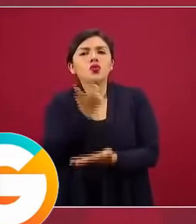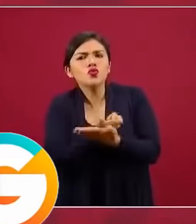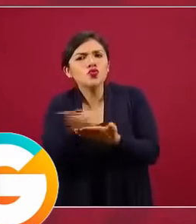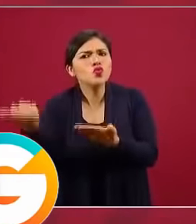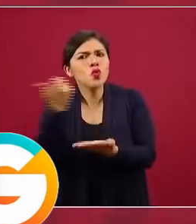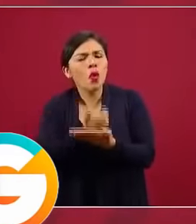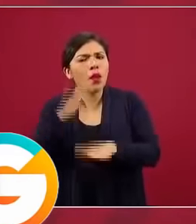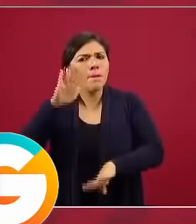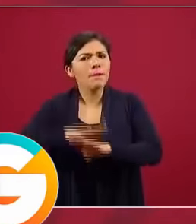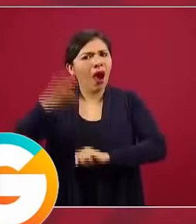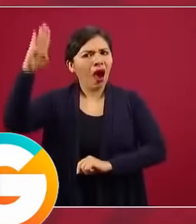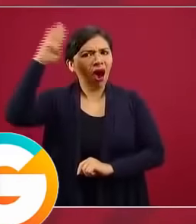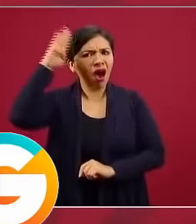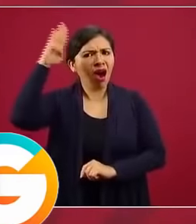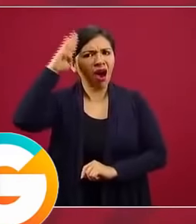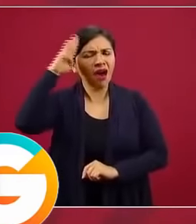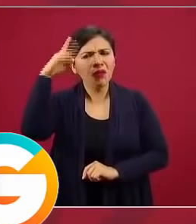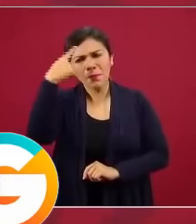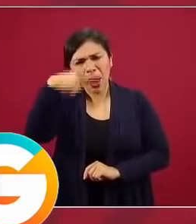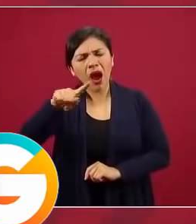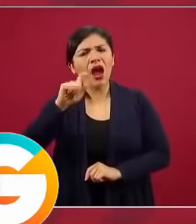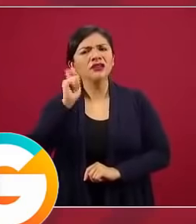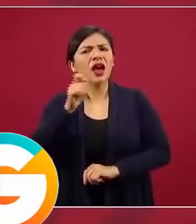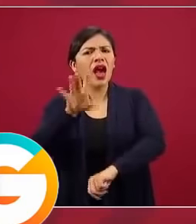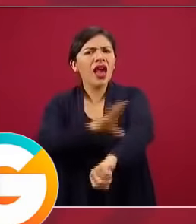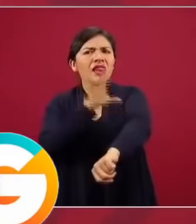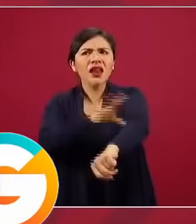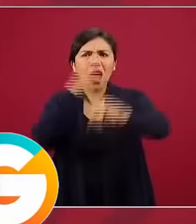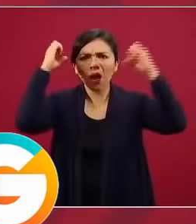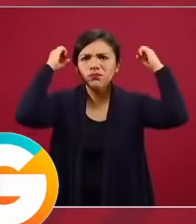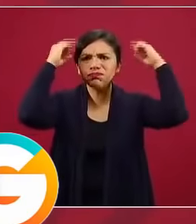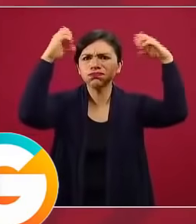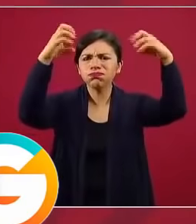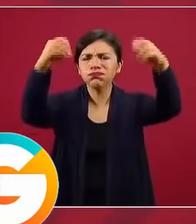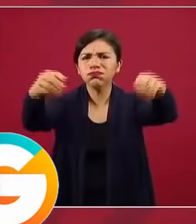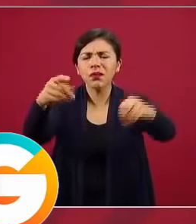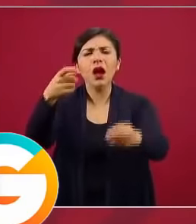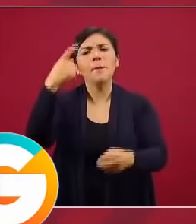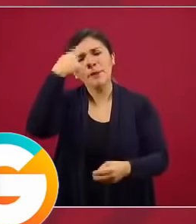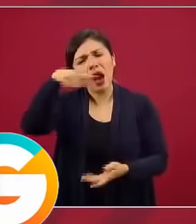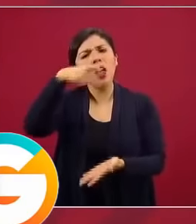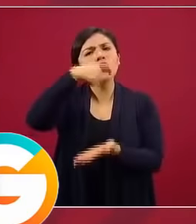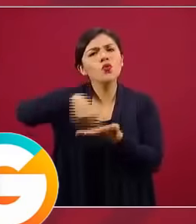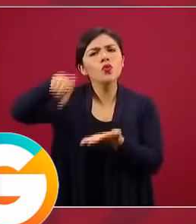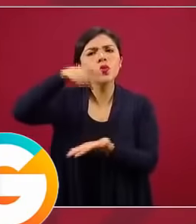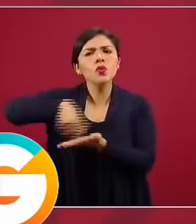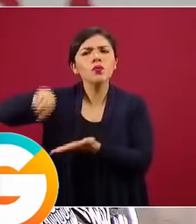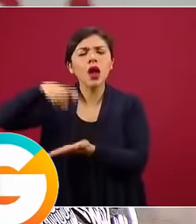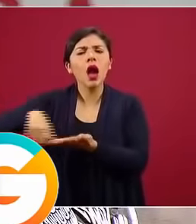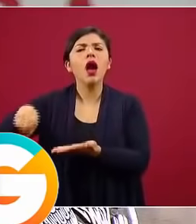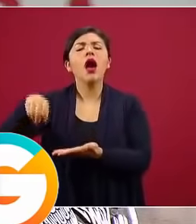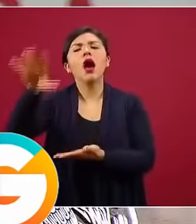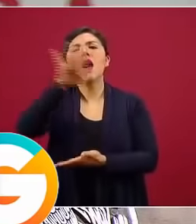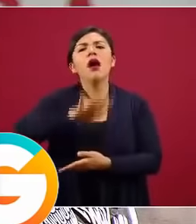excesivo de la energía eléctrica que se compra a